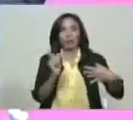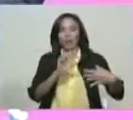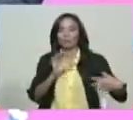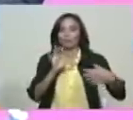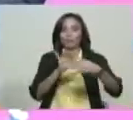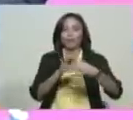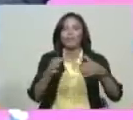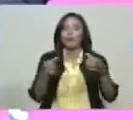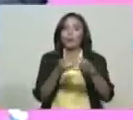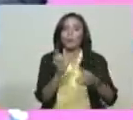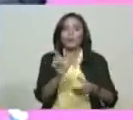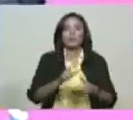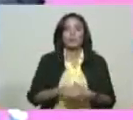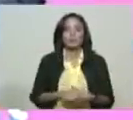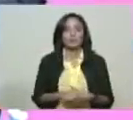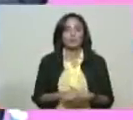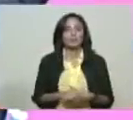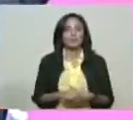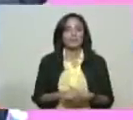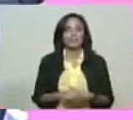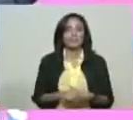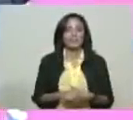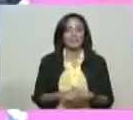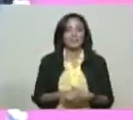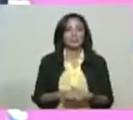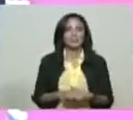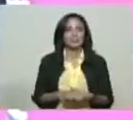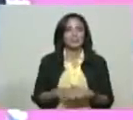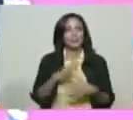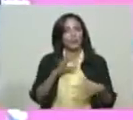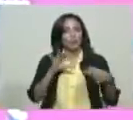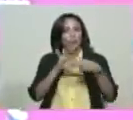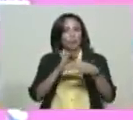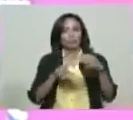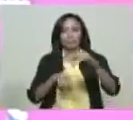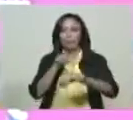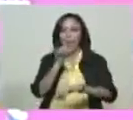Partido Socialista Unido de Venezuela. Unitario,